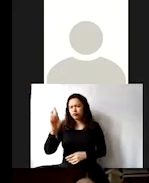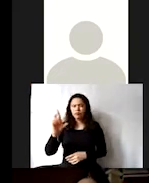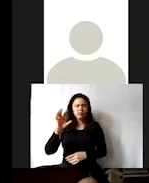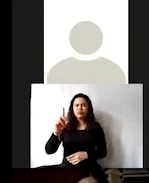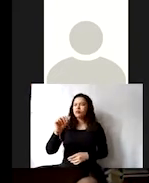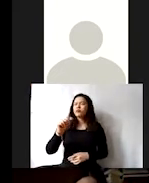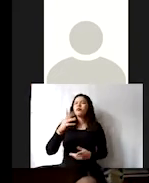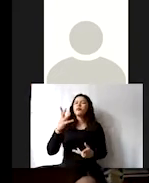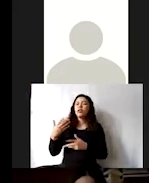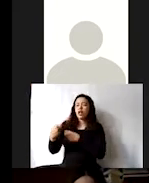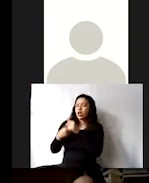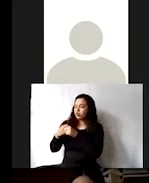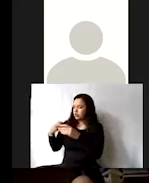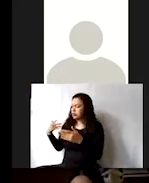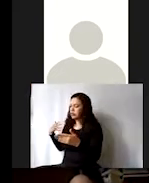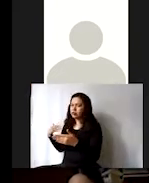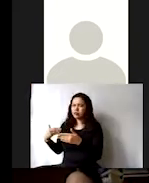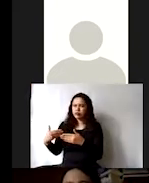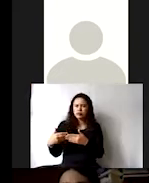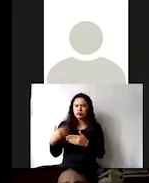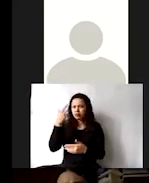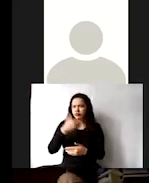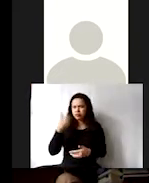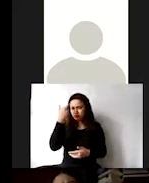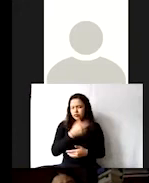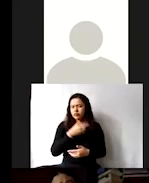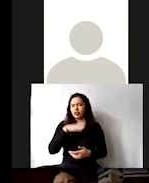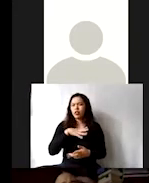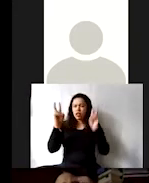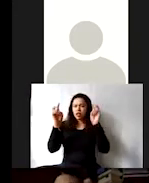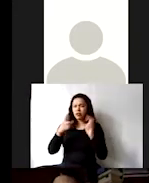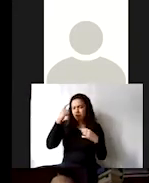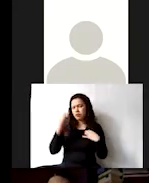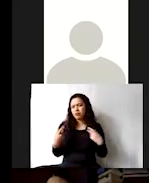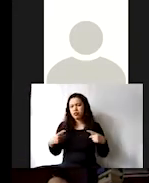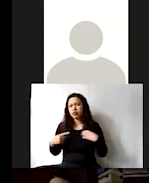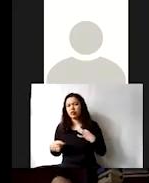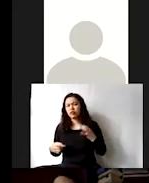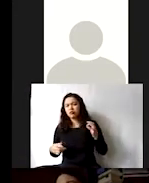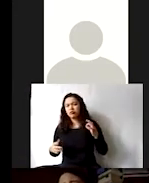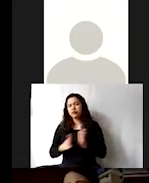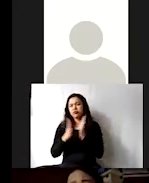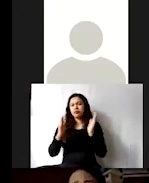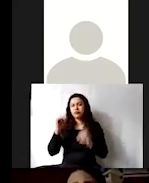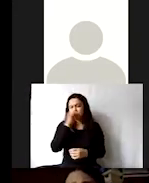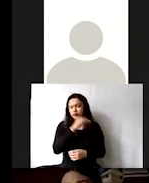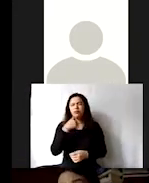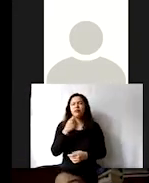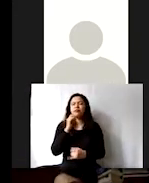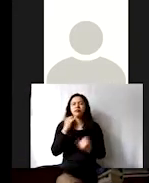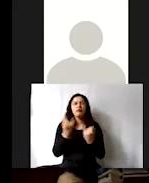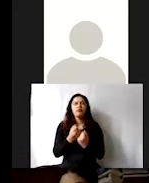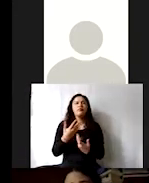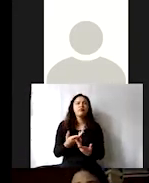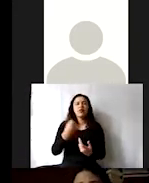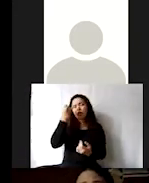últimos años han incluido el tema de voluntarios. También un poco cómo han avanzado si es que